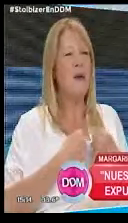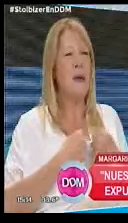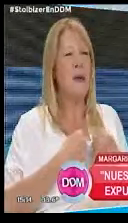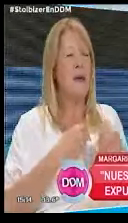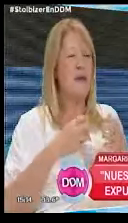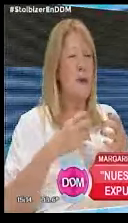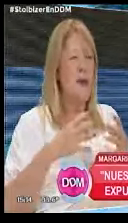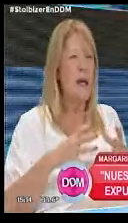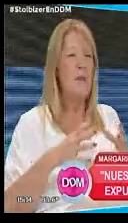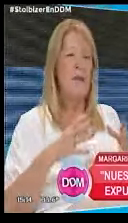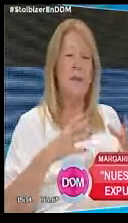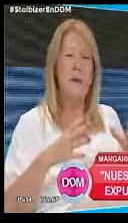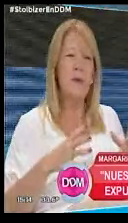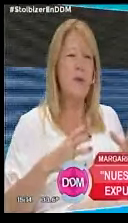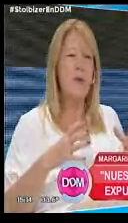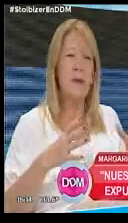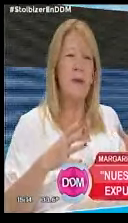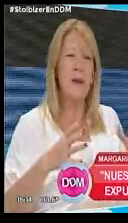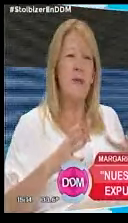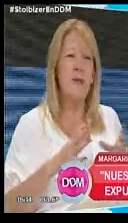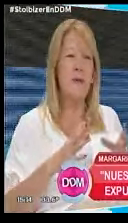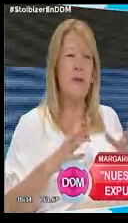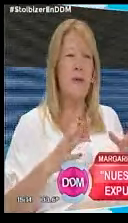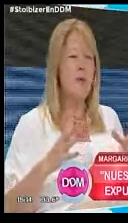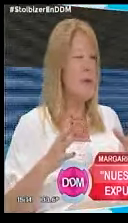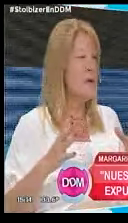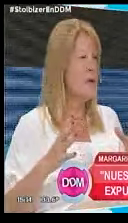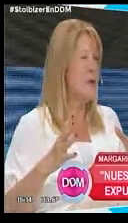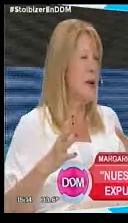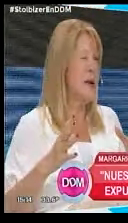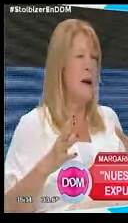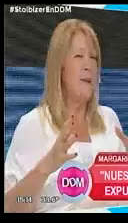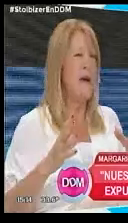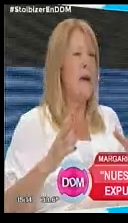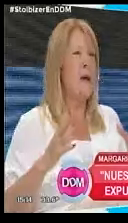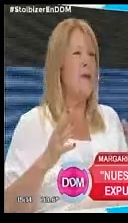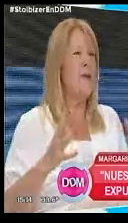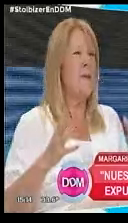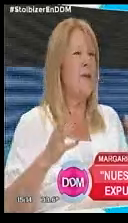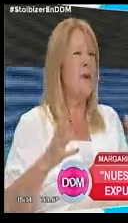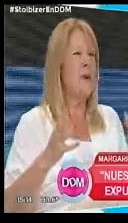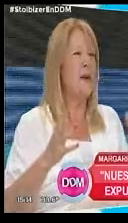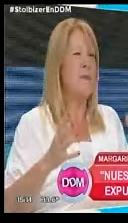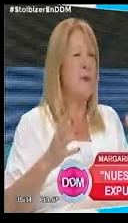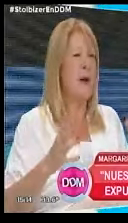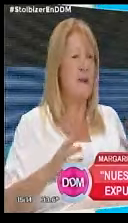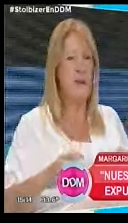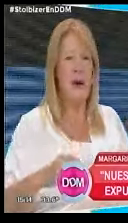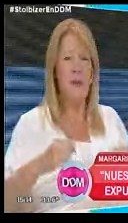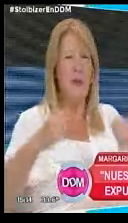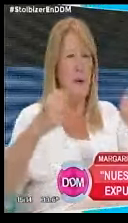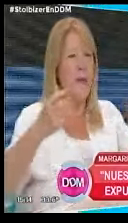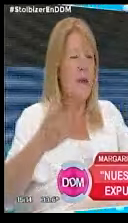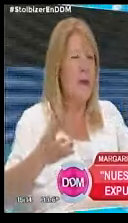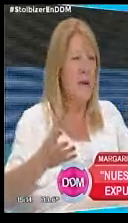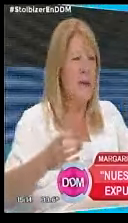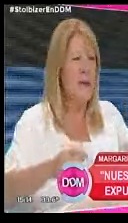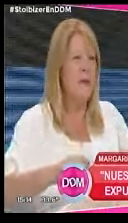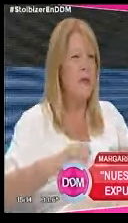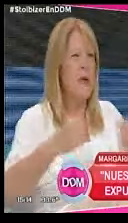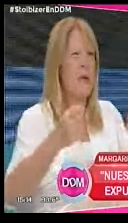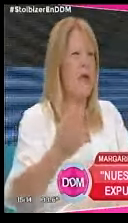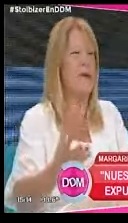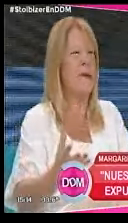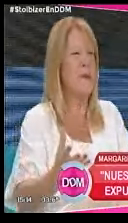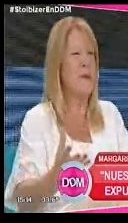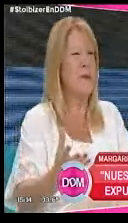los contenidos. Y la formación docente. La formación docente es otra clave. ¿Qué formación le estamos dando a los formadores, a